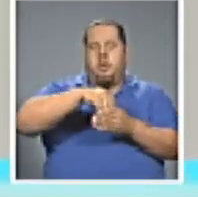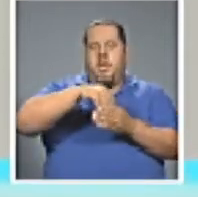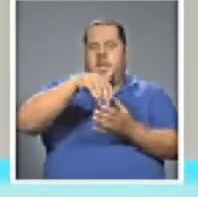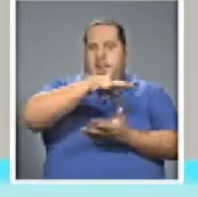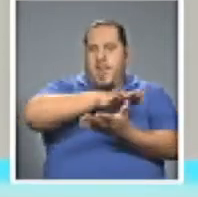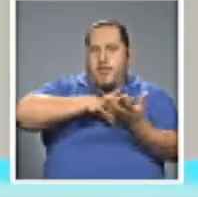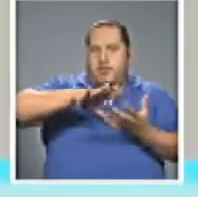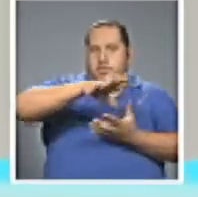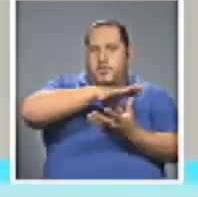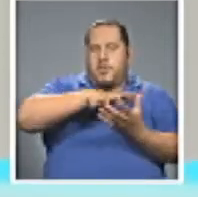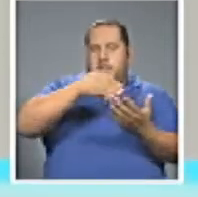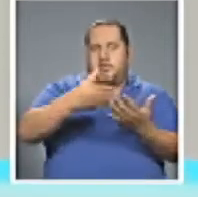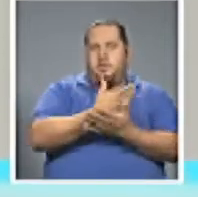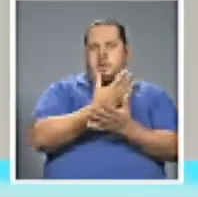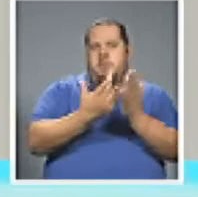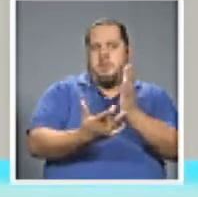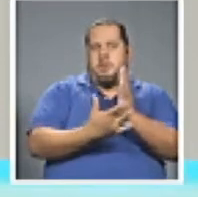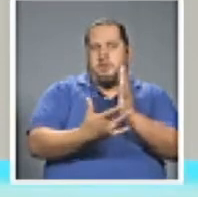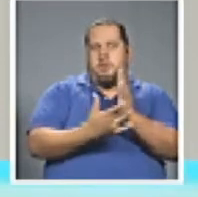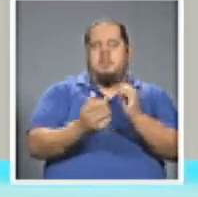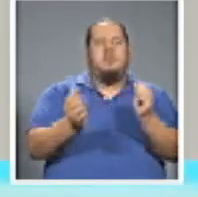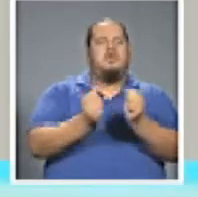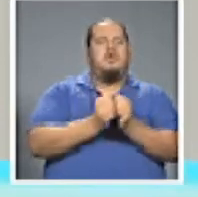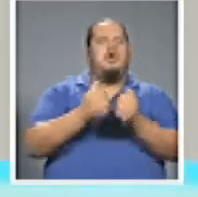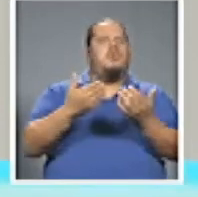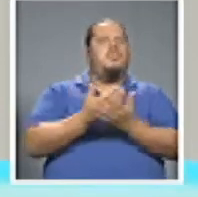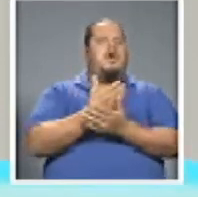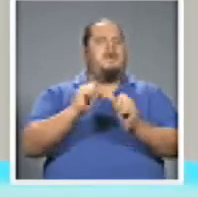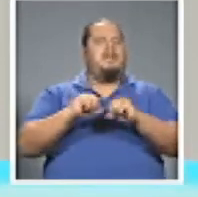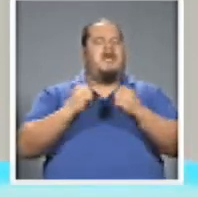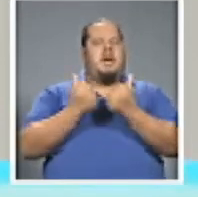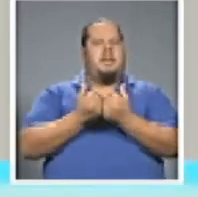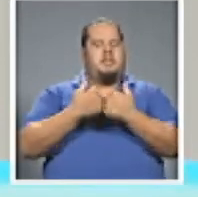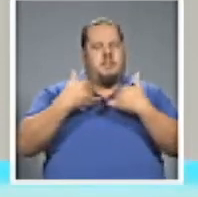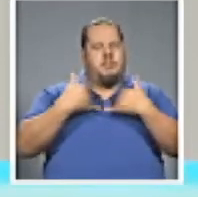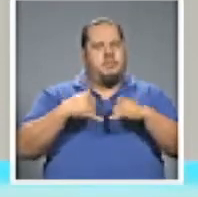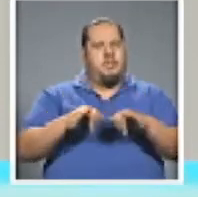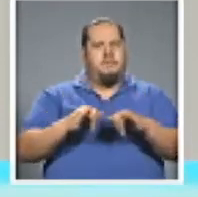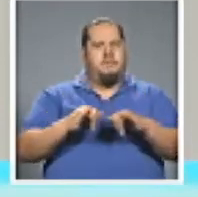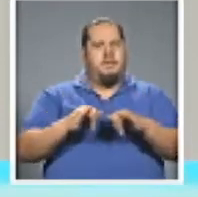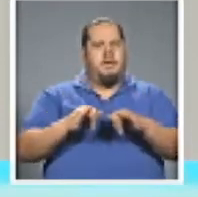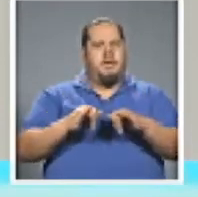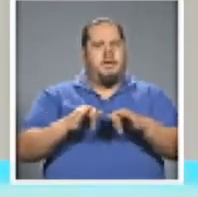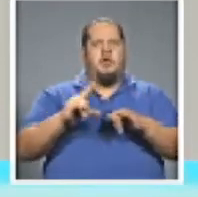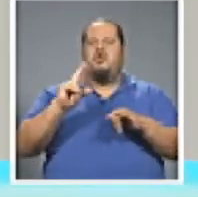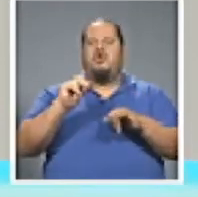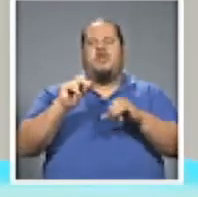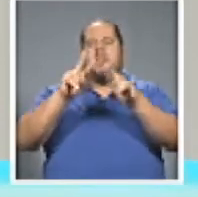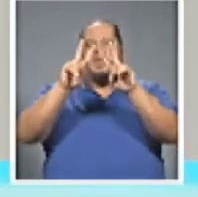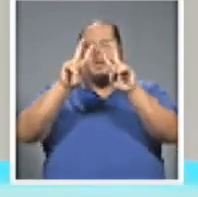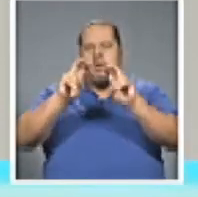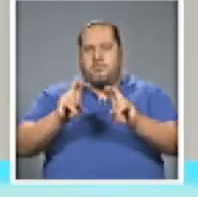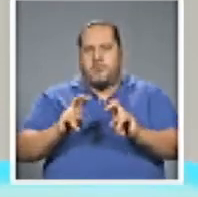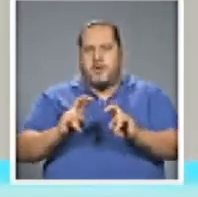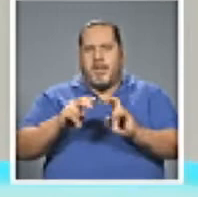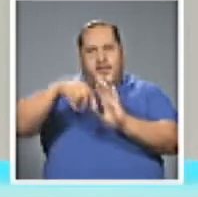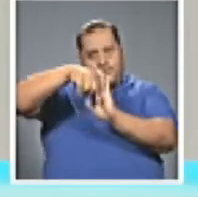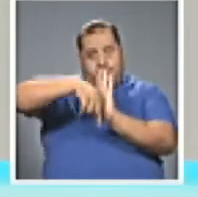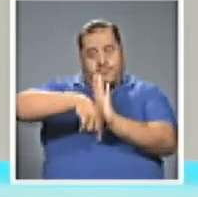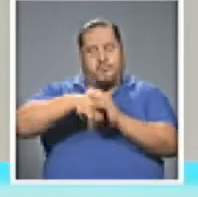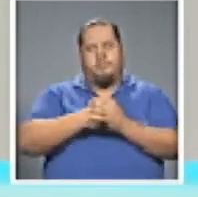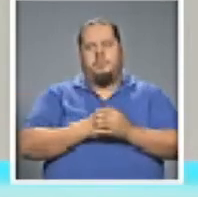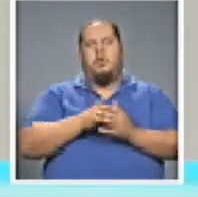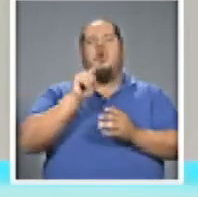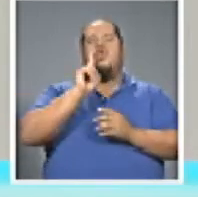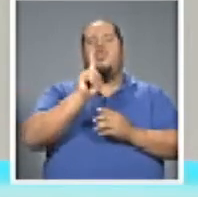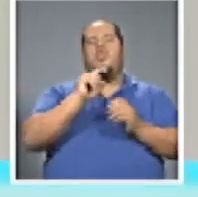combinación de nuevas tecnologías con nuevas áreas que no han sido, digamos, exploradas a fondo. Una de